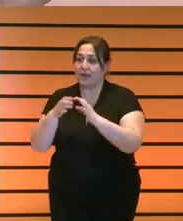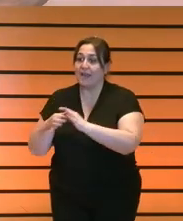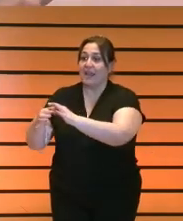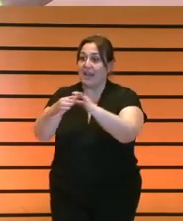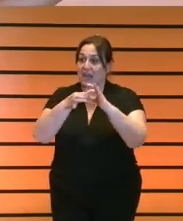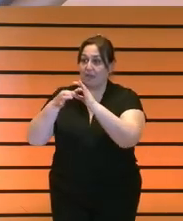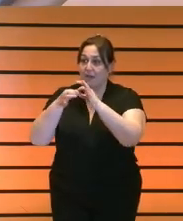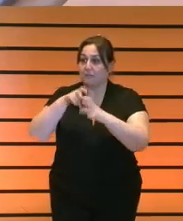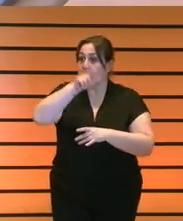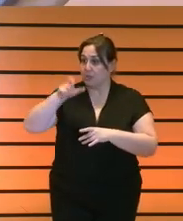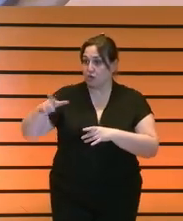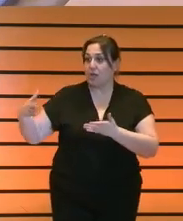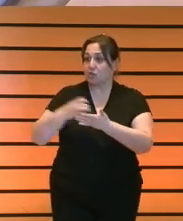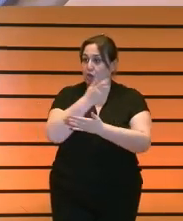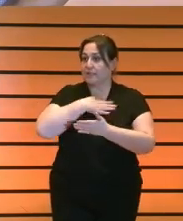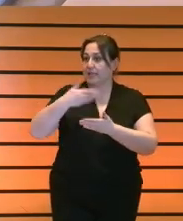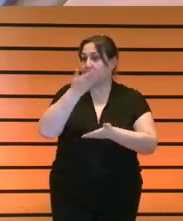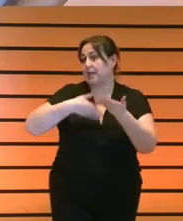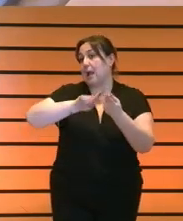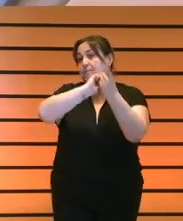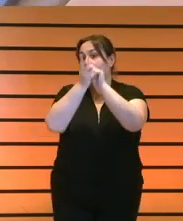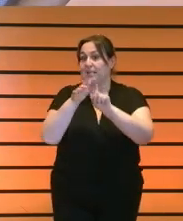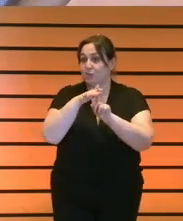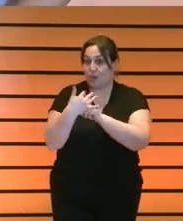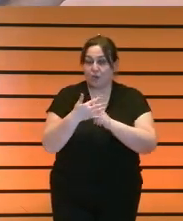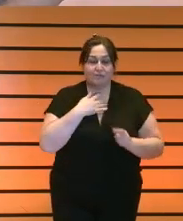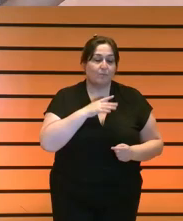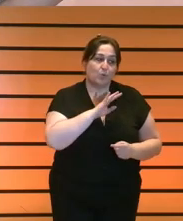todas las personas que queremos cambiar las cosas, ¿no? Pues sí.